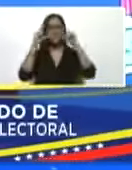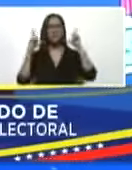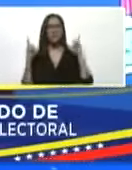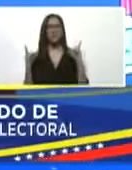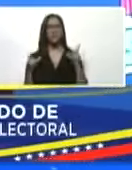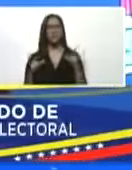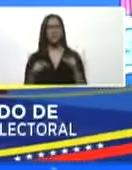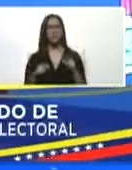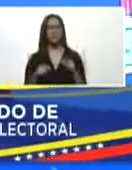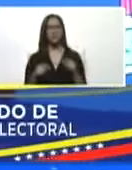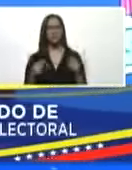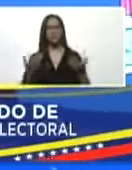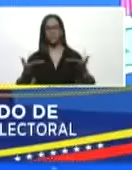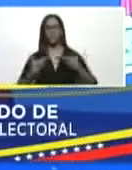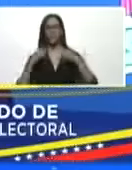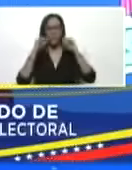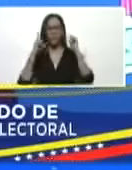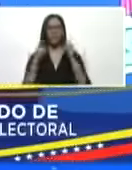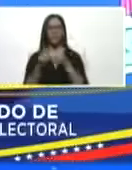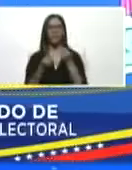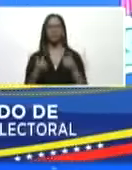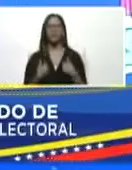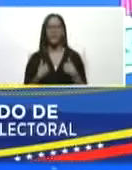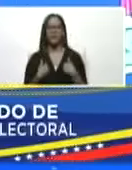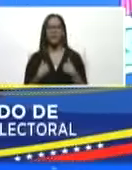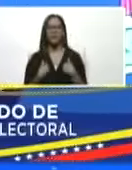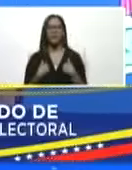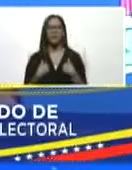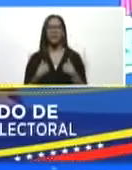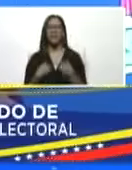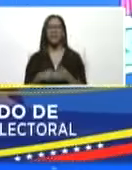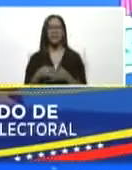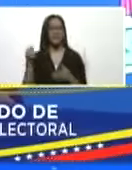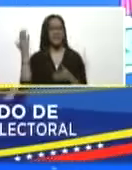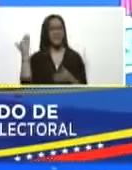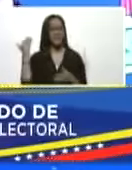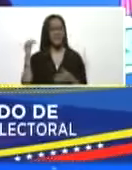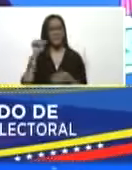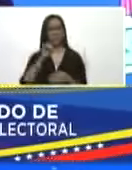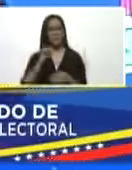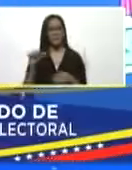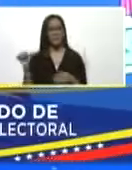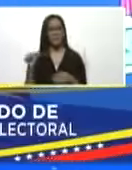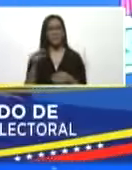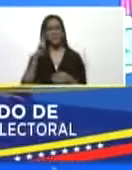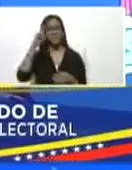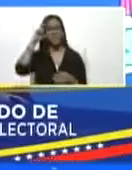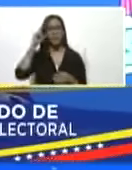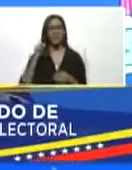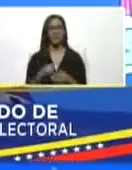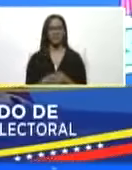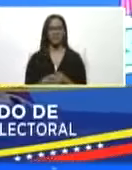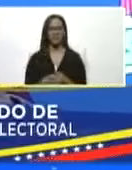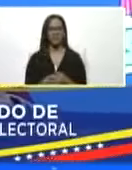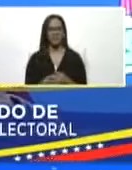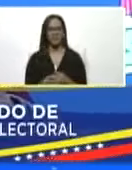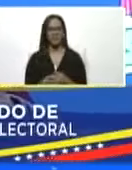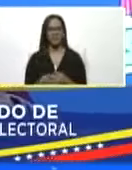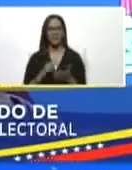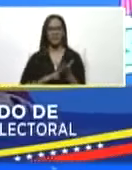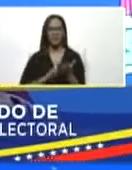los recibimientos sorpresas que me han hecho a mí. El de San Felipe la semana pasada, ¿qué digo? Hace dos días. De